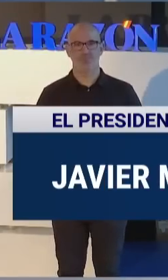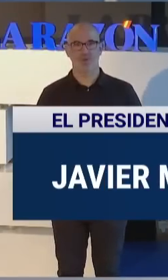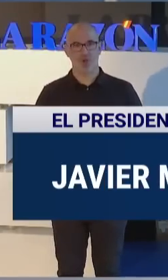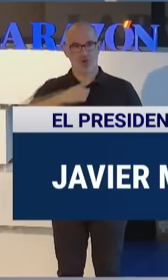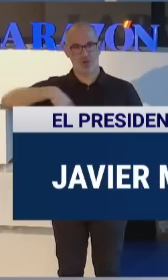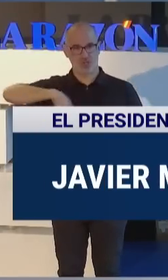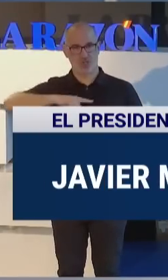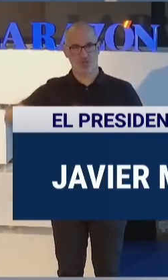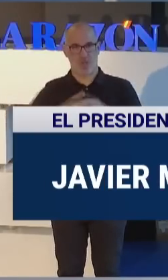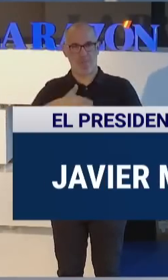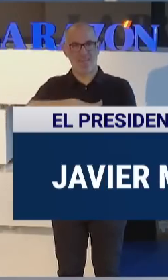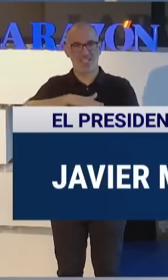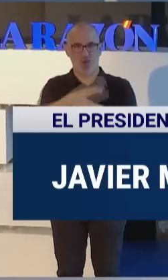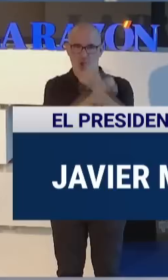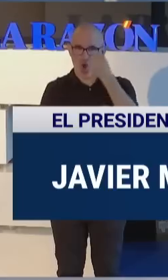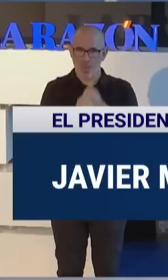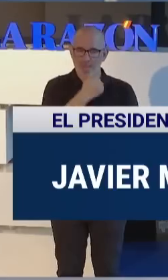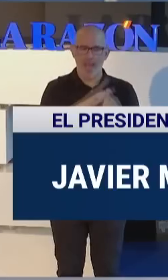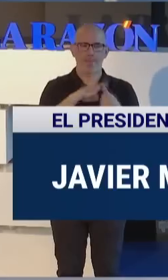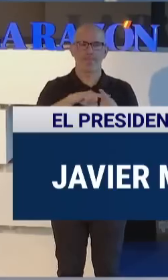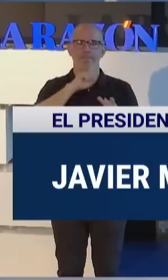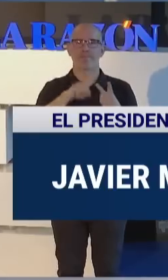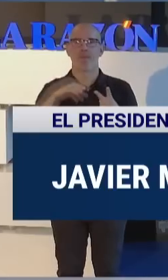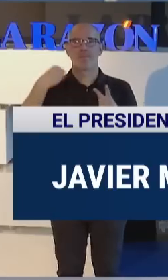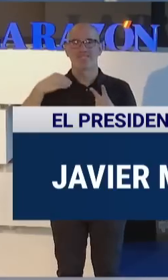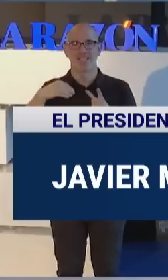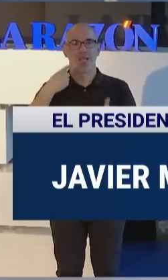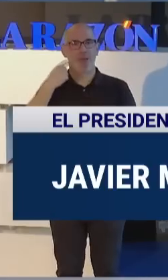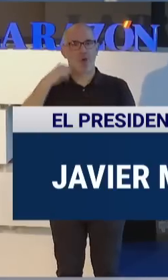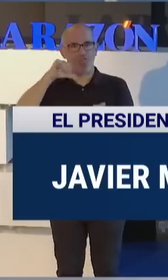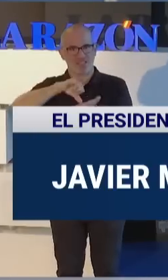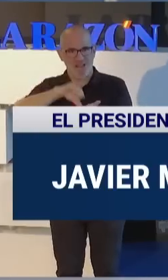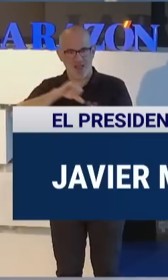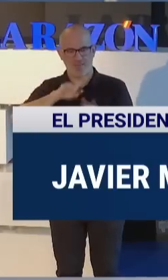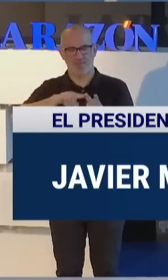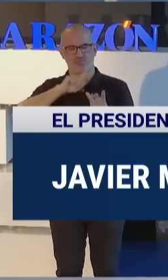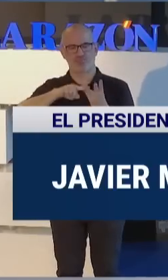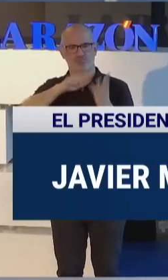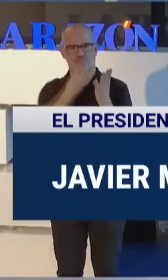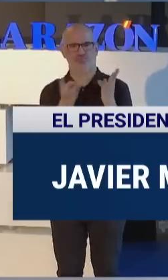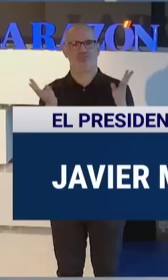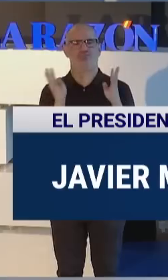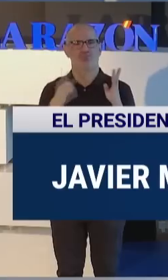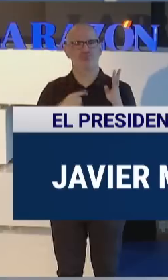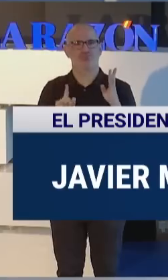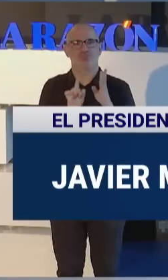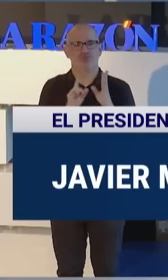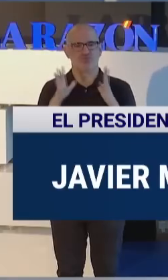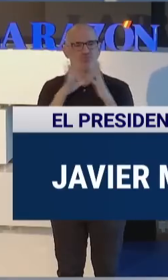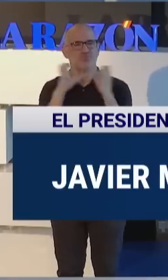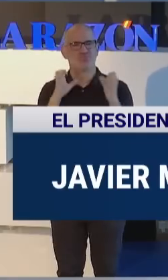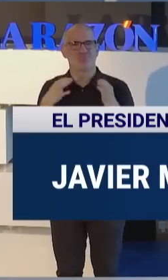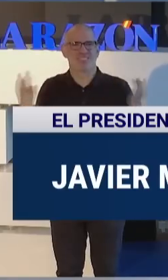estábamos con el ministro de Economía, con el presidente del Banco Central y otros miembros del equipo, y yo, o sea, y el consenso, digo,